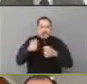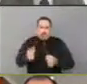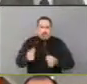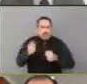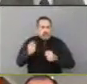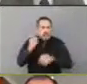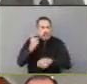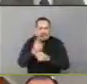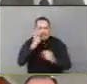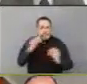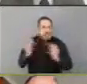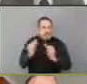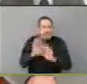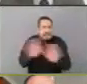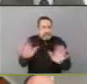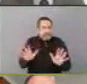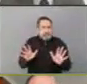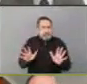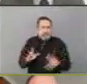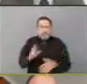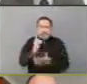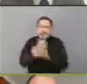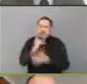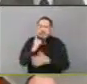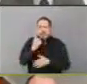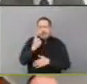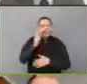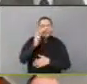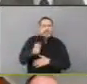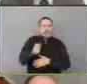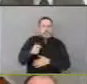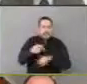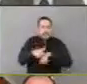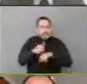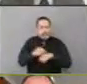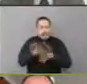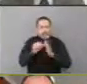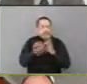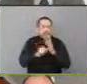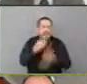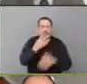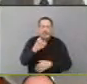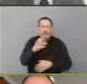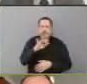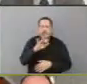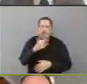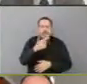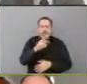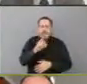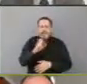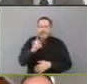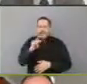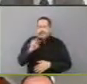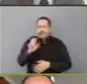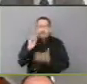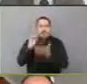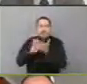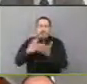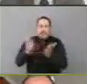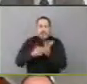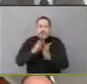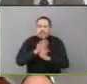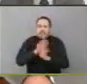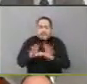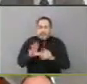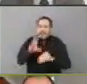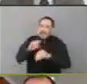debido proceso y lo único que corresponde en términos del 457 de la LEGIPE es precisamente eso, imponer la sanción. No